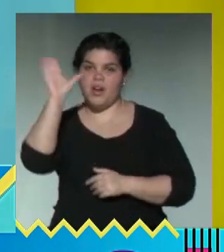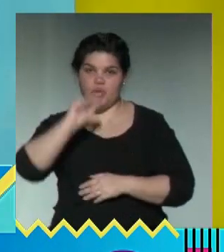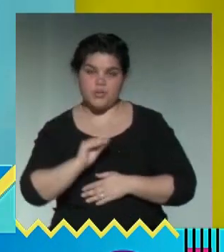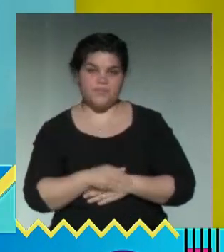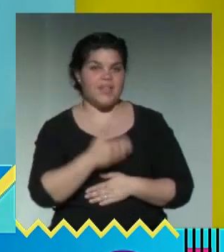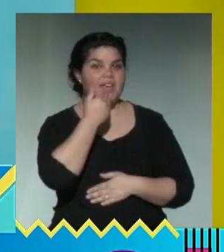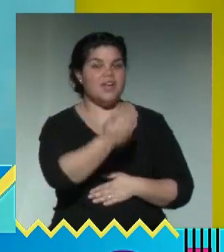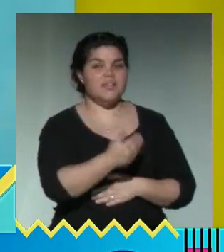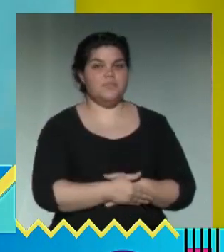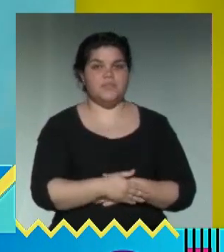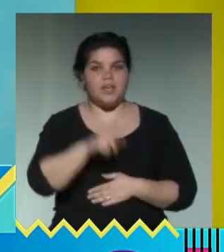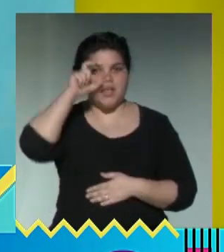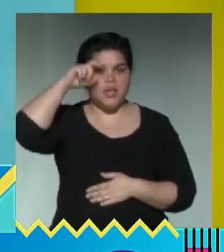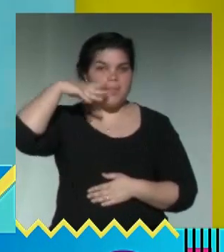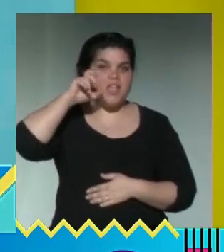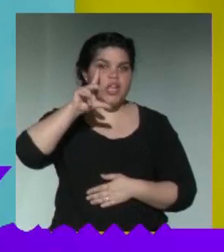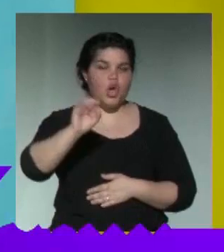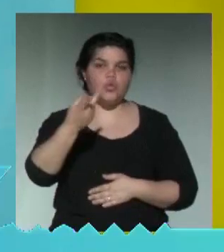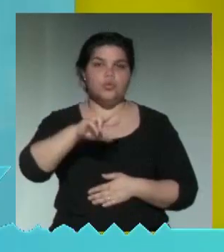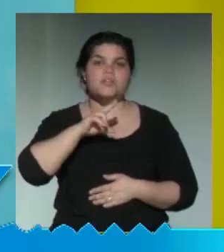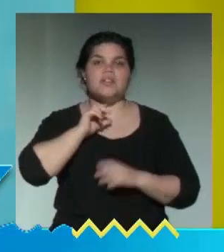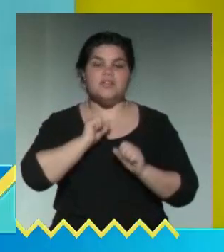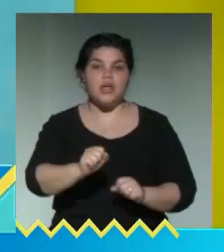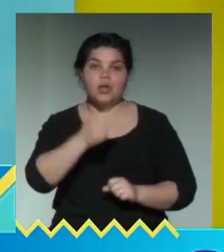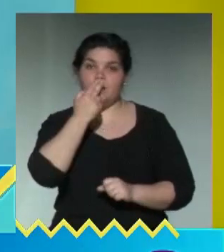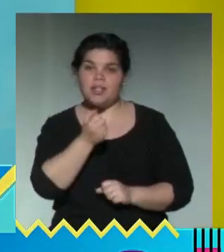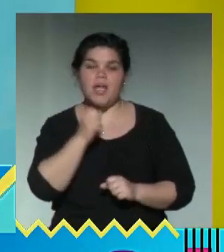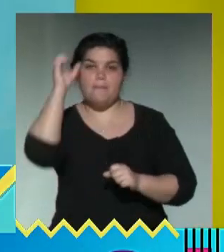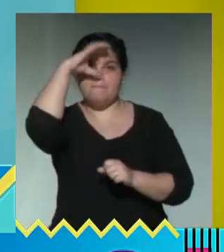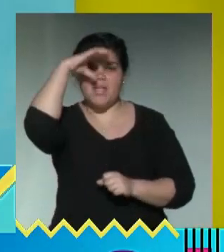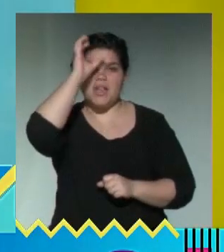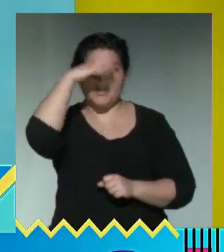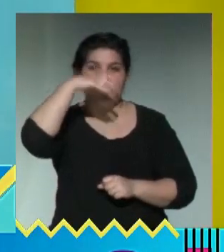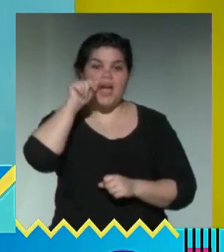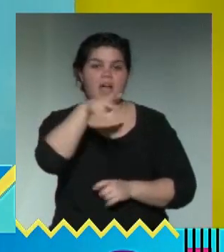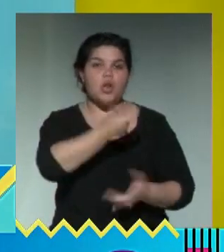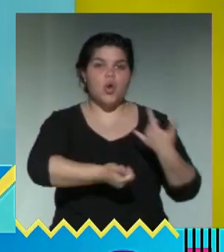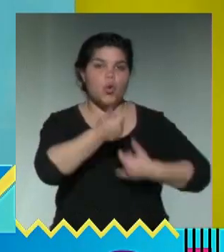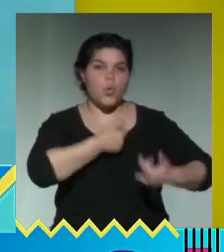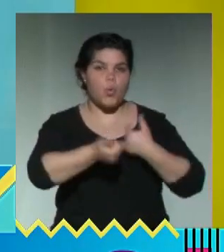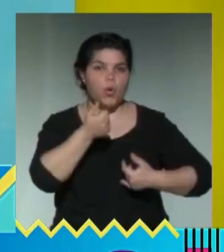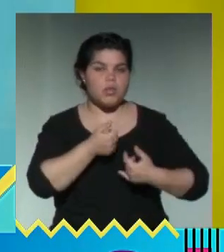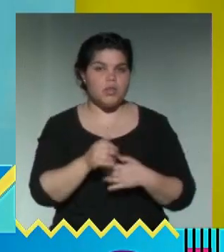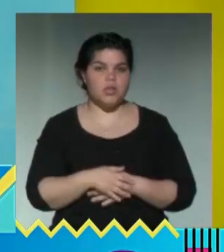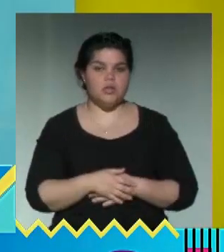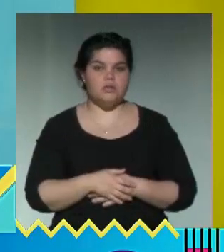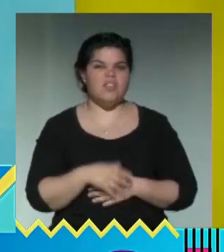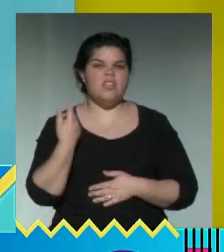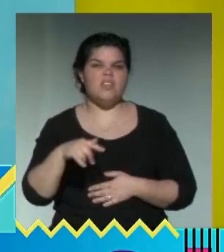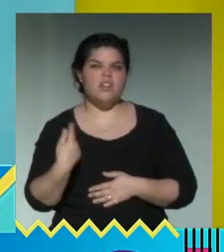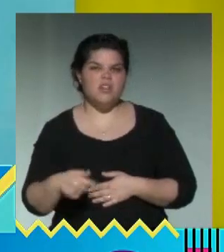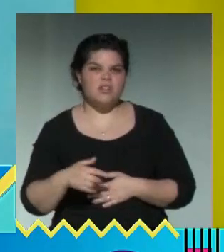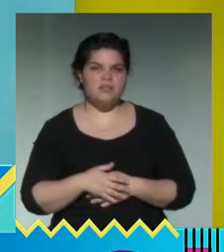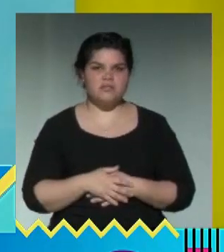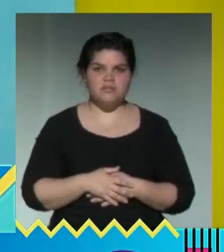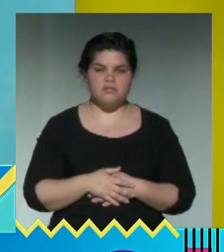Muchas gracias. Emilio Guiñazú, subsecretario de Energía y Minería, que también nos hablaba, nos dejaba un título que tiene que ver con alcanzar una